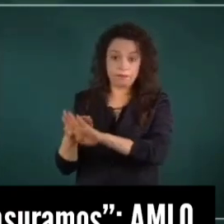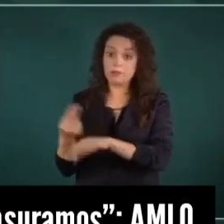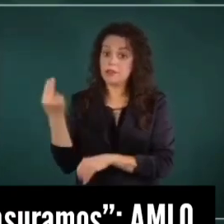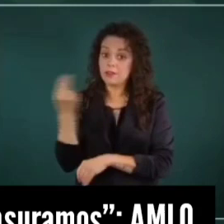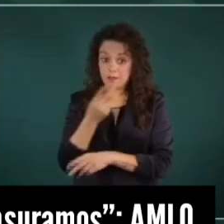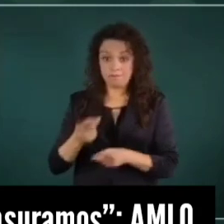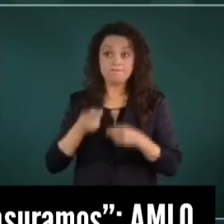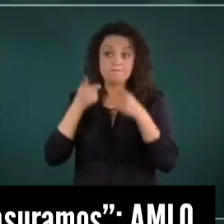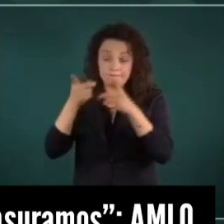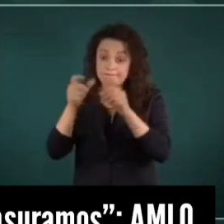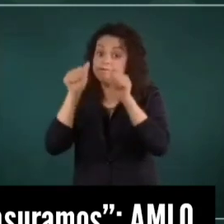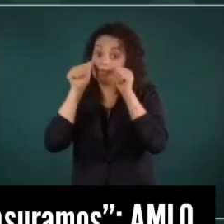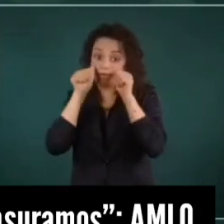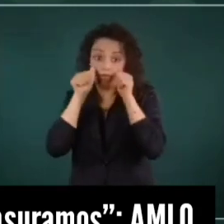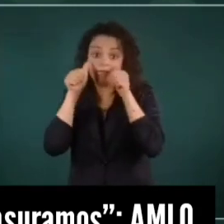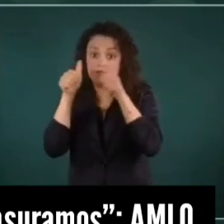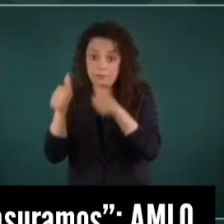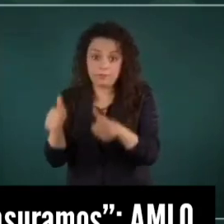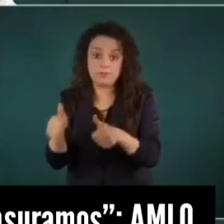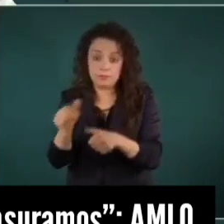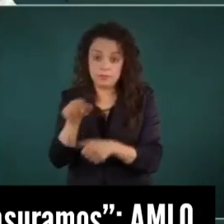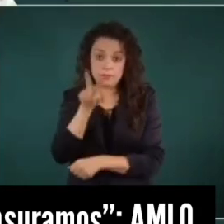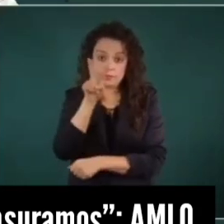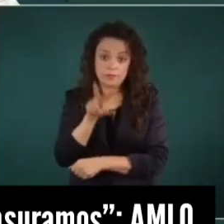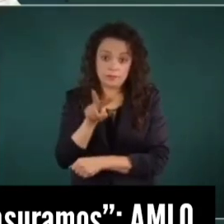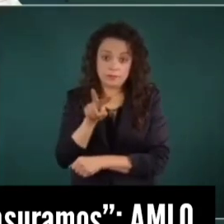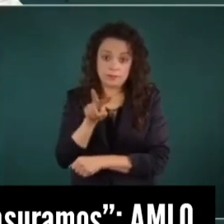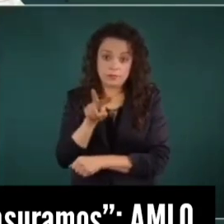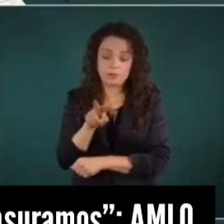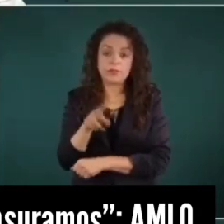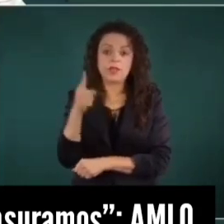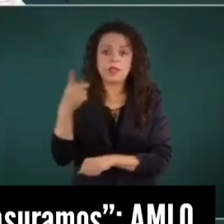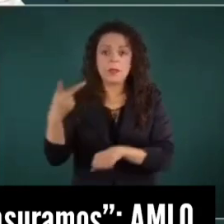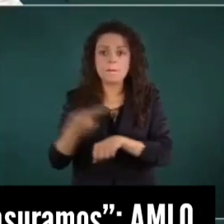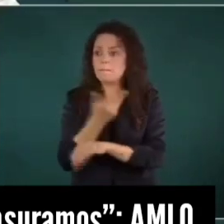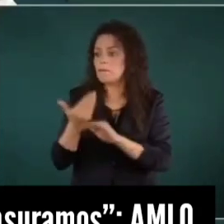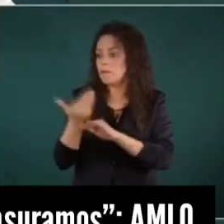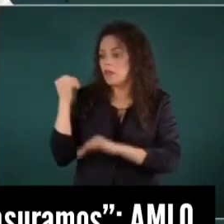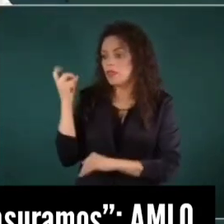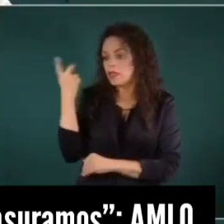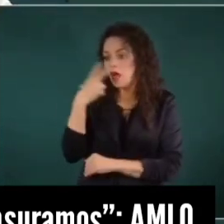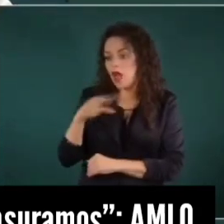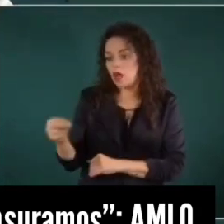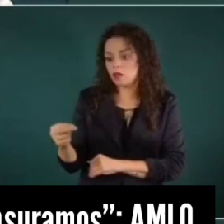atenderlo y responder por el daño que le causaron.